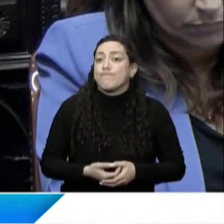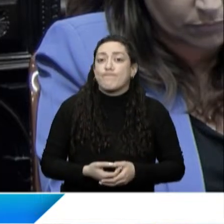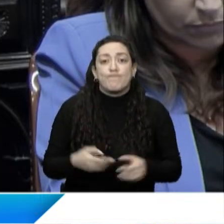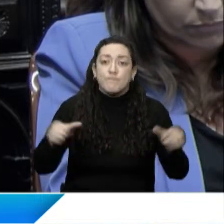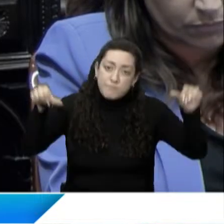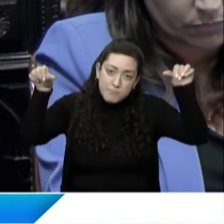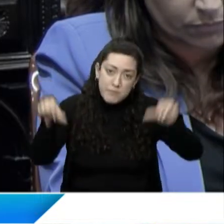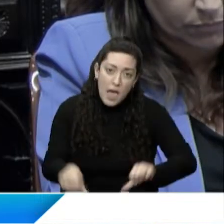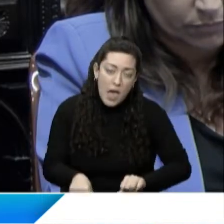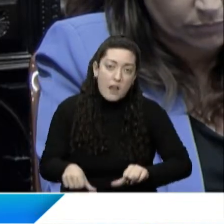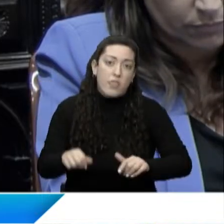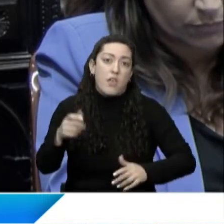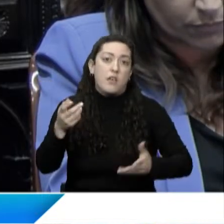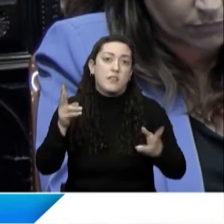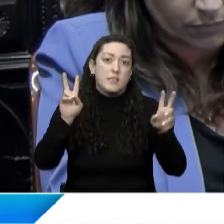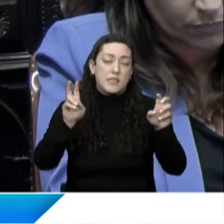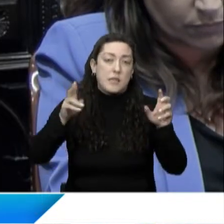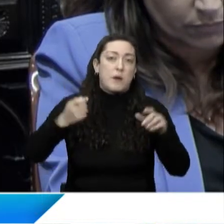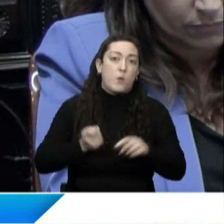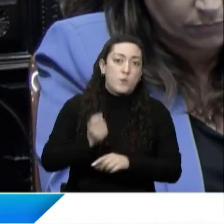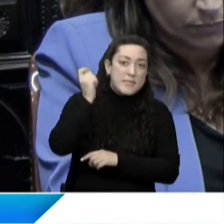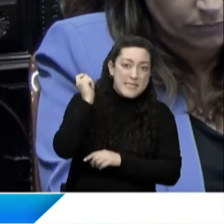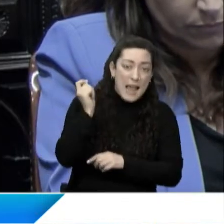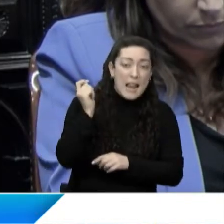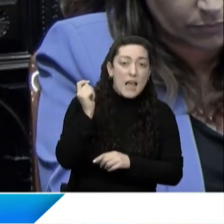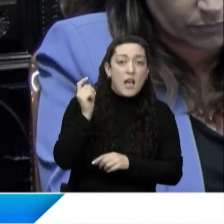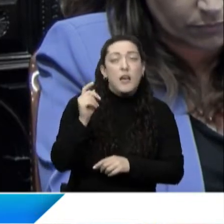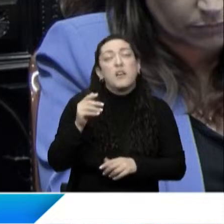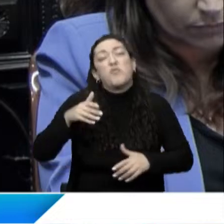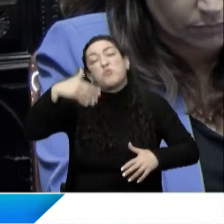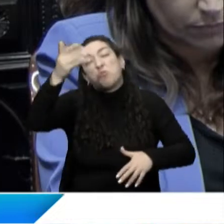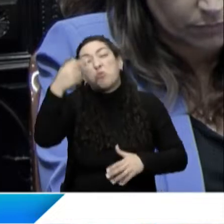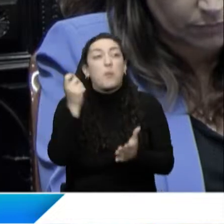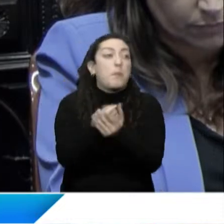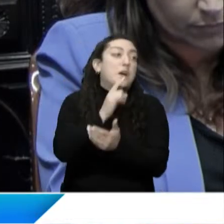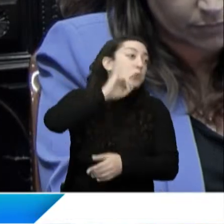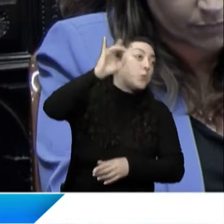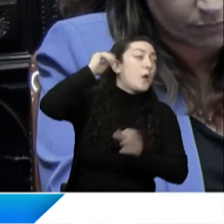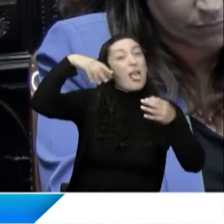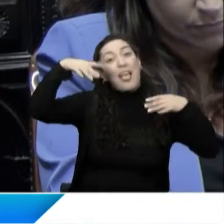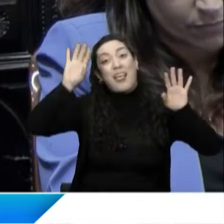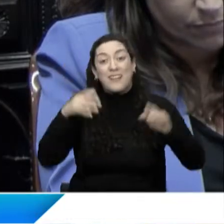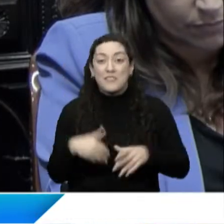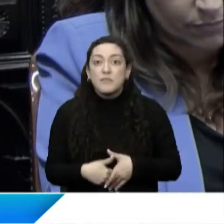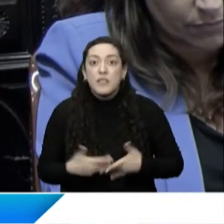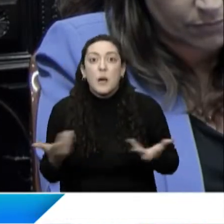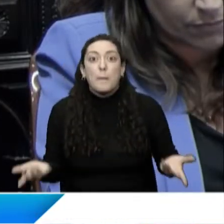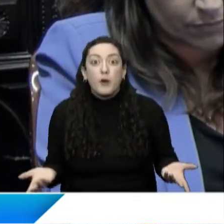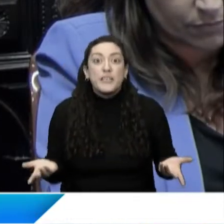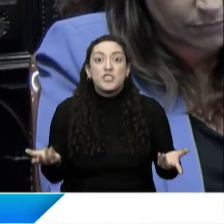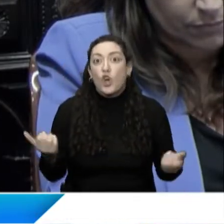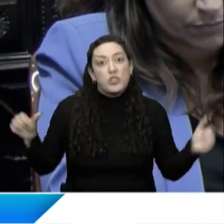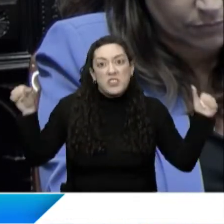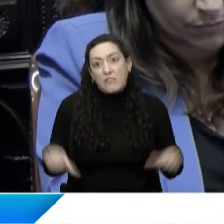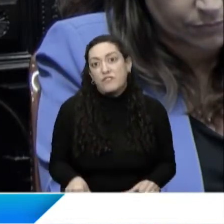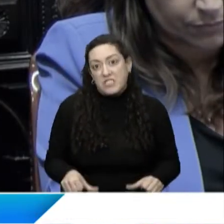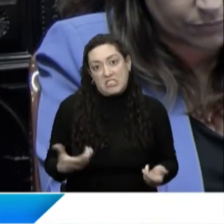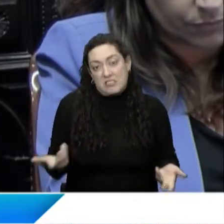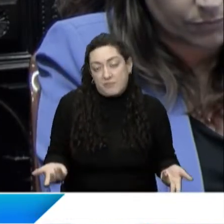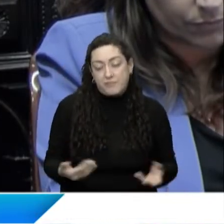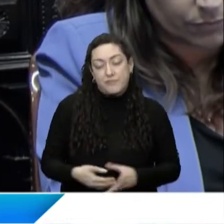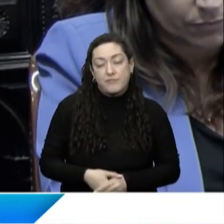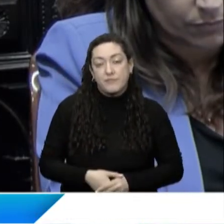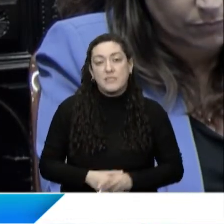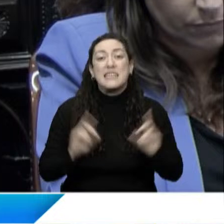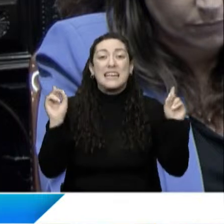perdidosas en los estrados judiciales y bueno, en esta Argentina donde bueno, que pague otro más allá, así se va acumulando déficit fiscal, señor presidente. Pero además